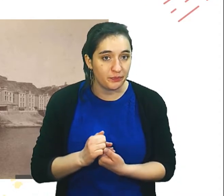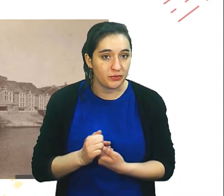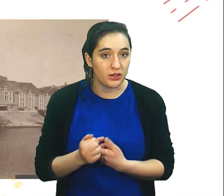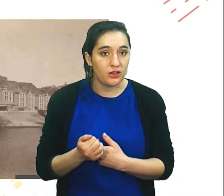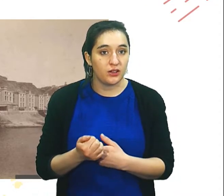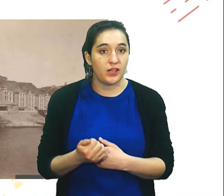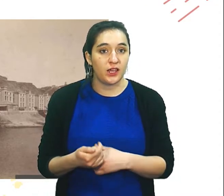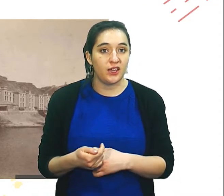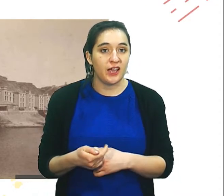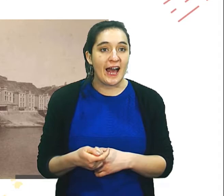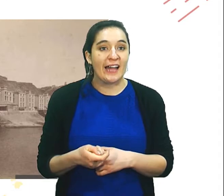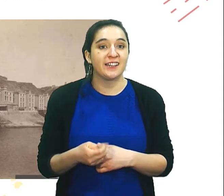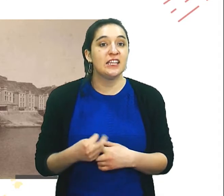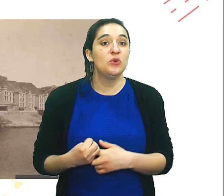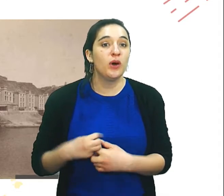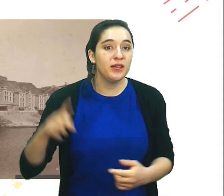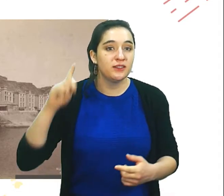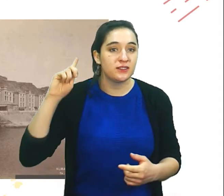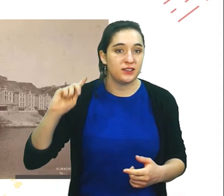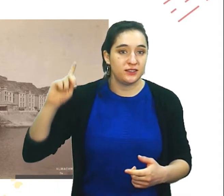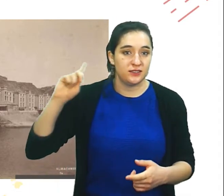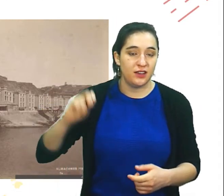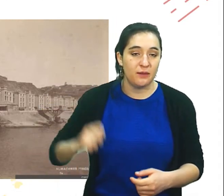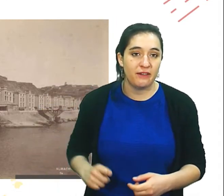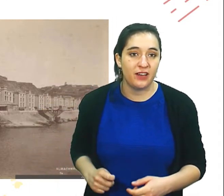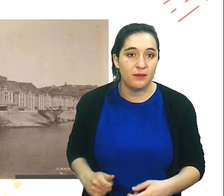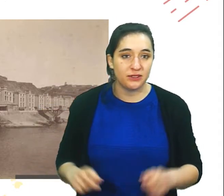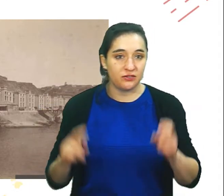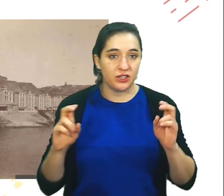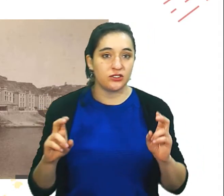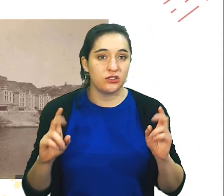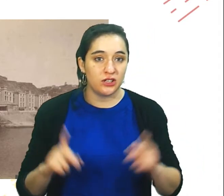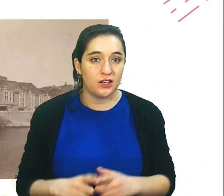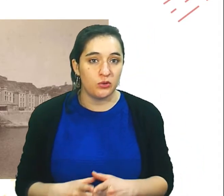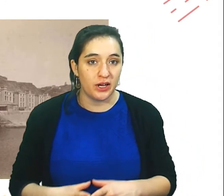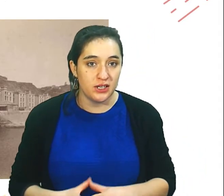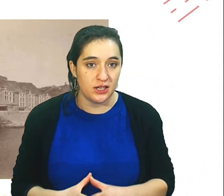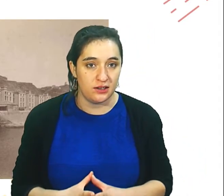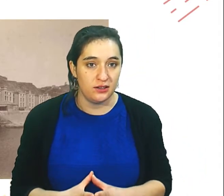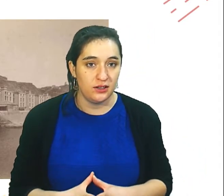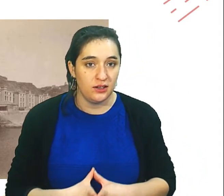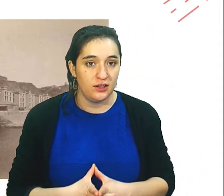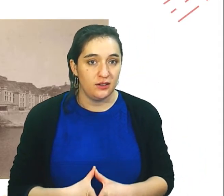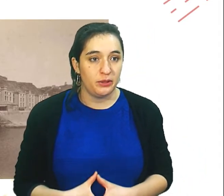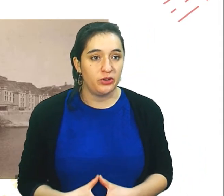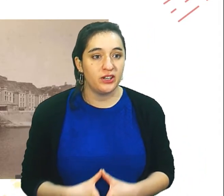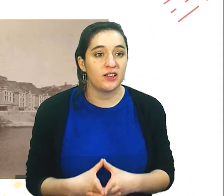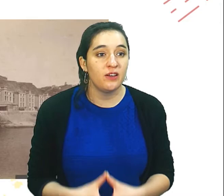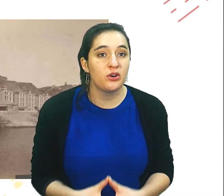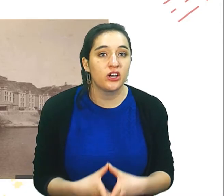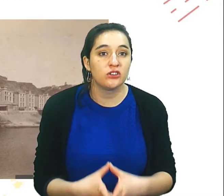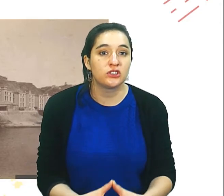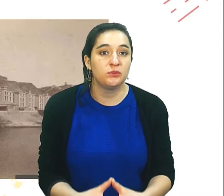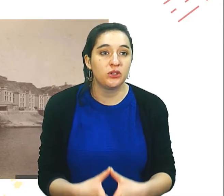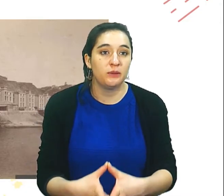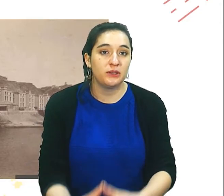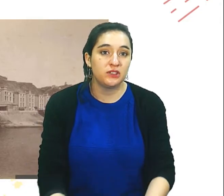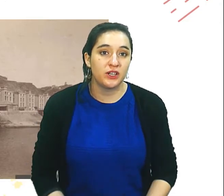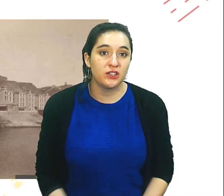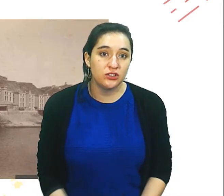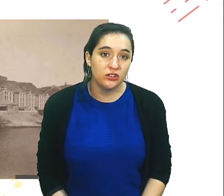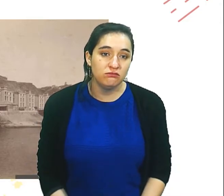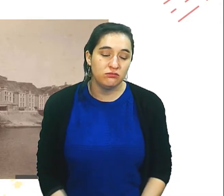anteriormente, que antiguamente se llamaba la pacificación de la Araucanía, pero que sabemos que el concepto